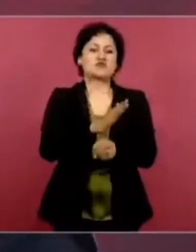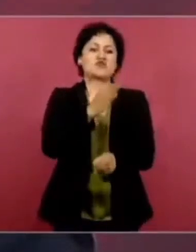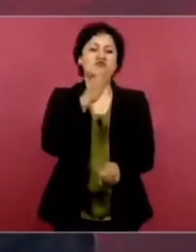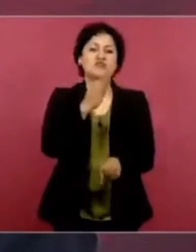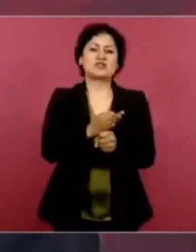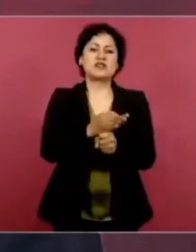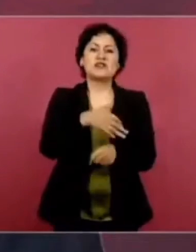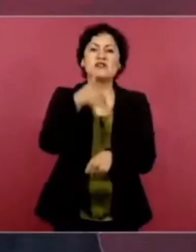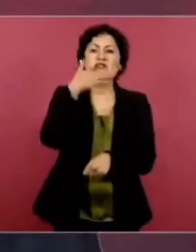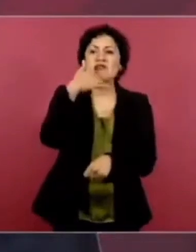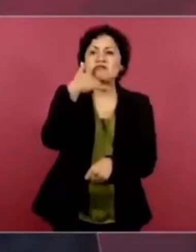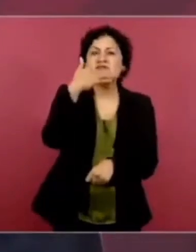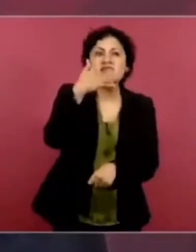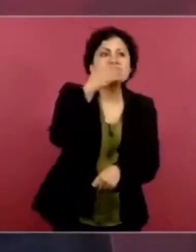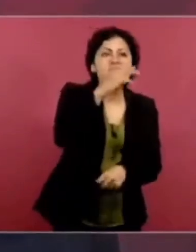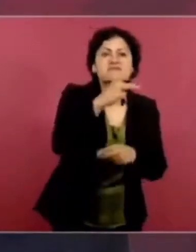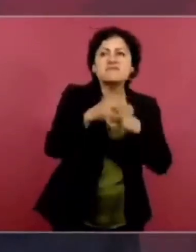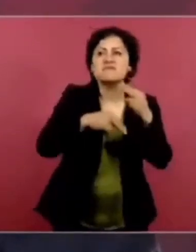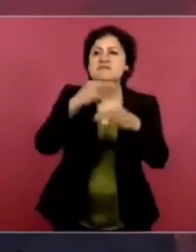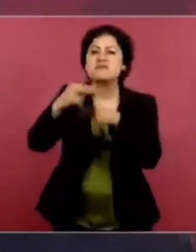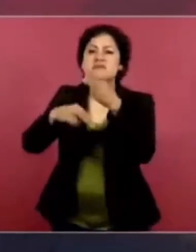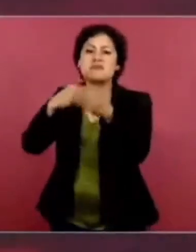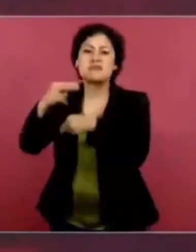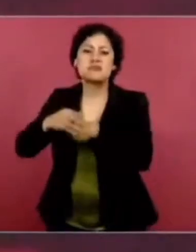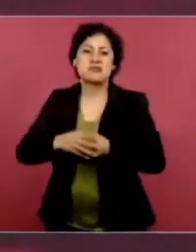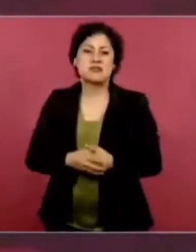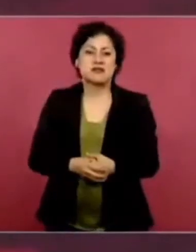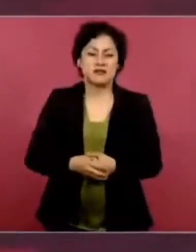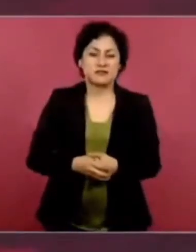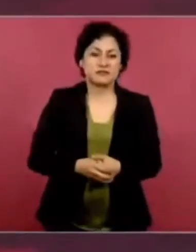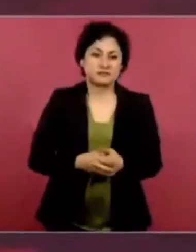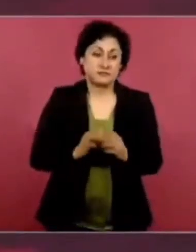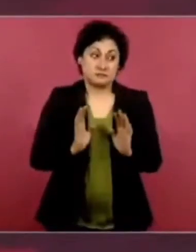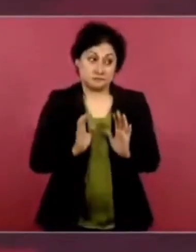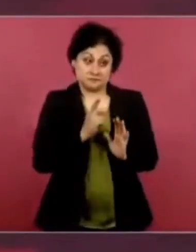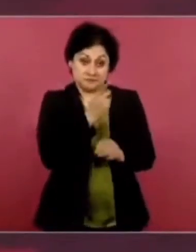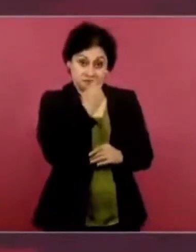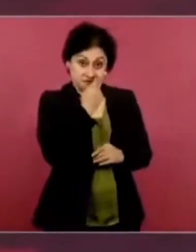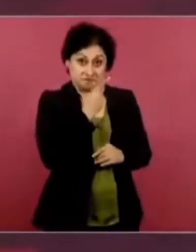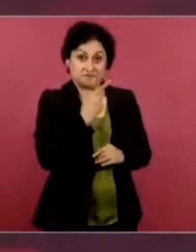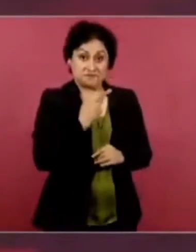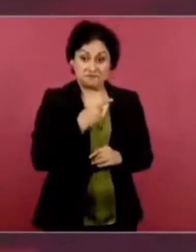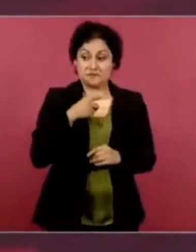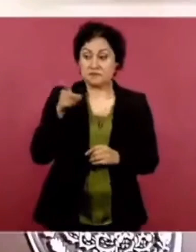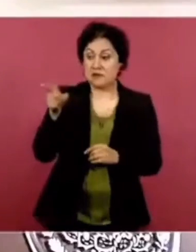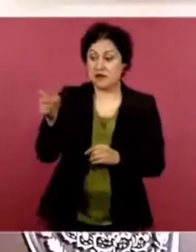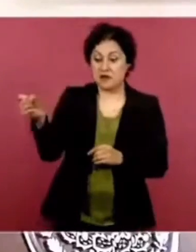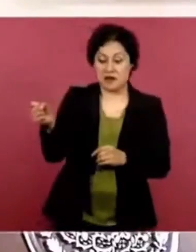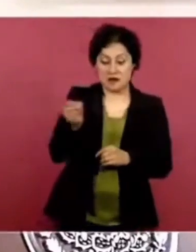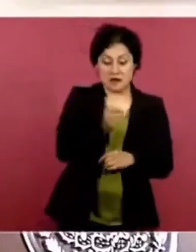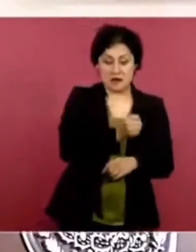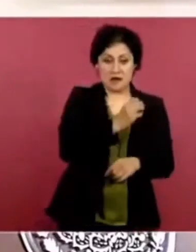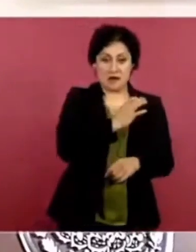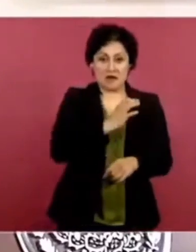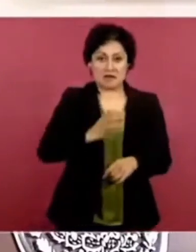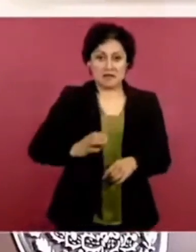O sea, que no iba a poder ser el candidato por la contaminación en la ciudad, que en esos